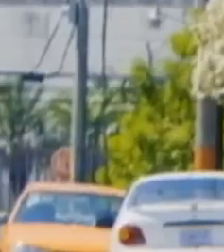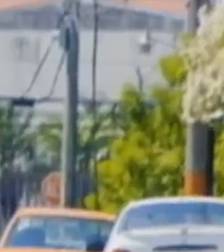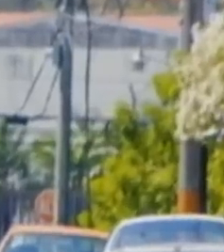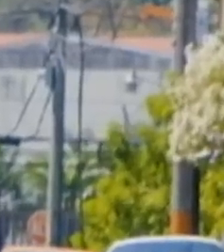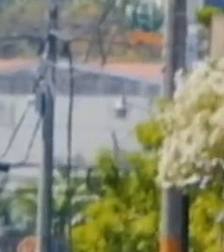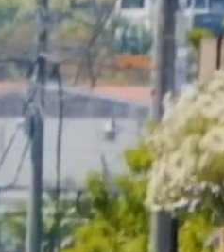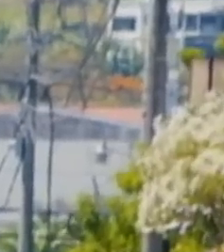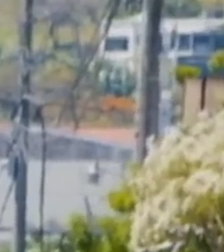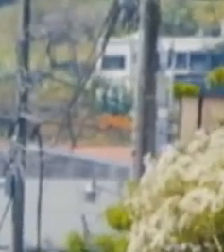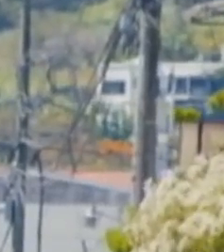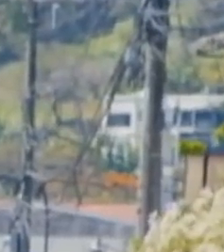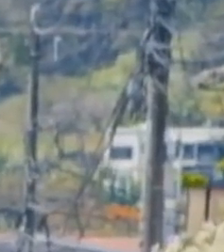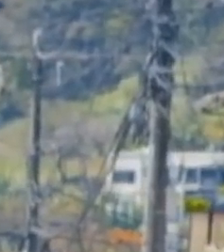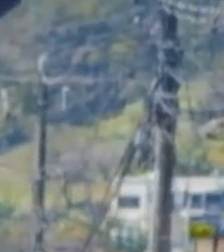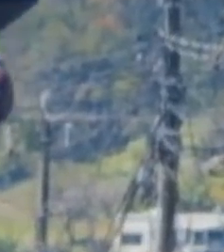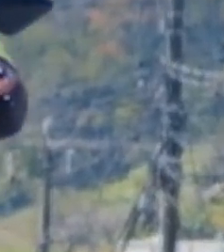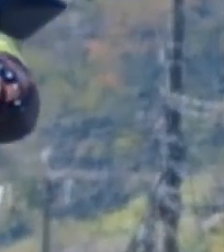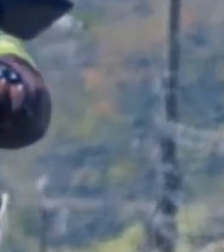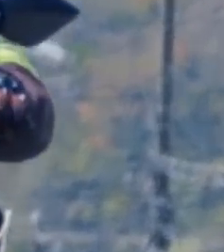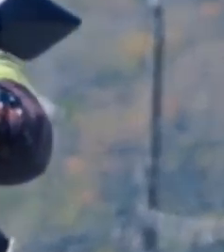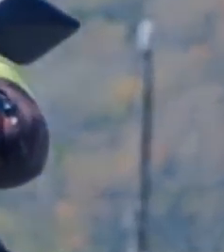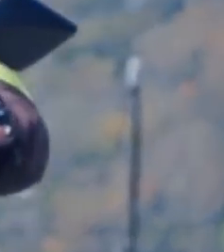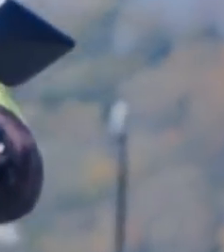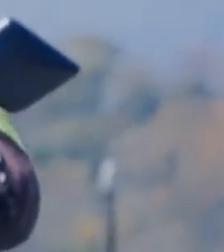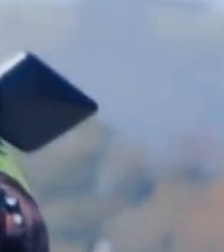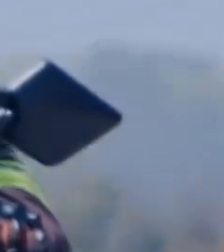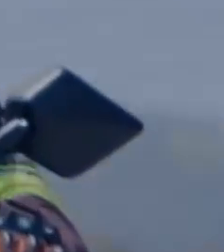el tiempo para protegerse nos puede salvar la vida.